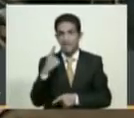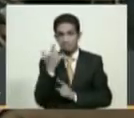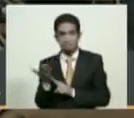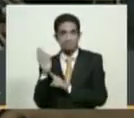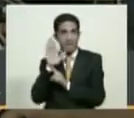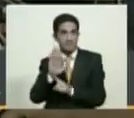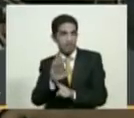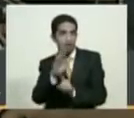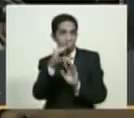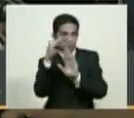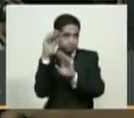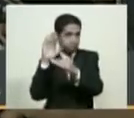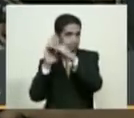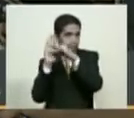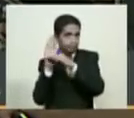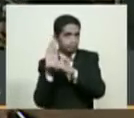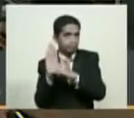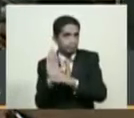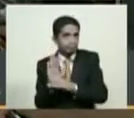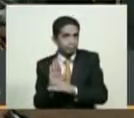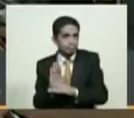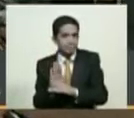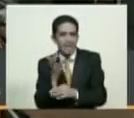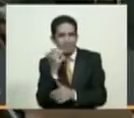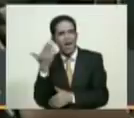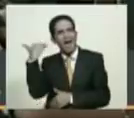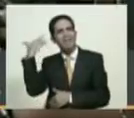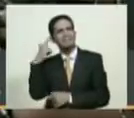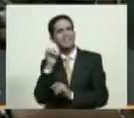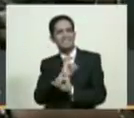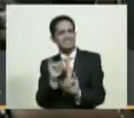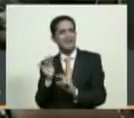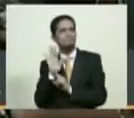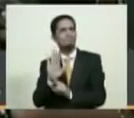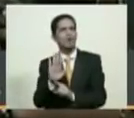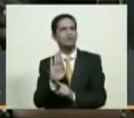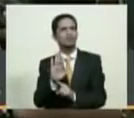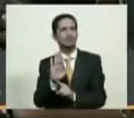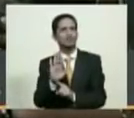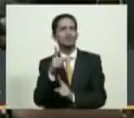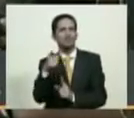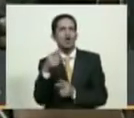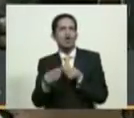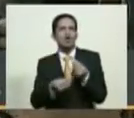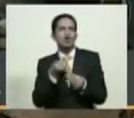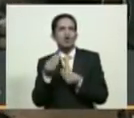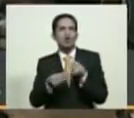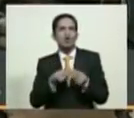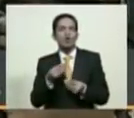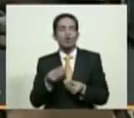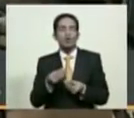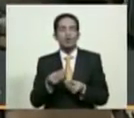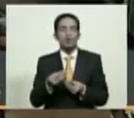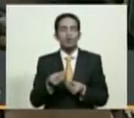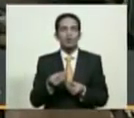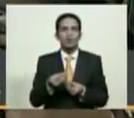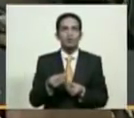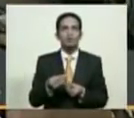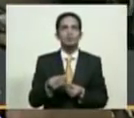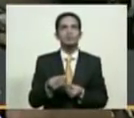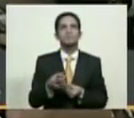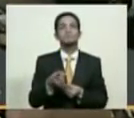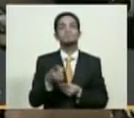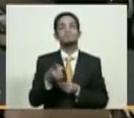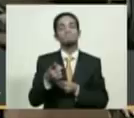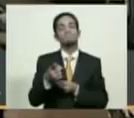a diferencia de cualquiera de los planes que se han expuesto en el mundo para poder salir de un esquema, y en este